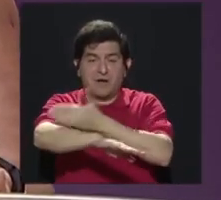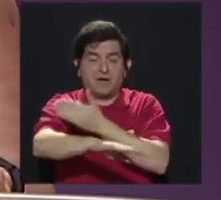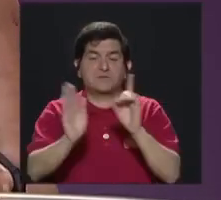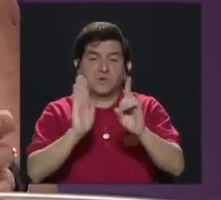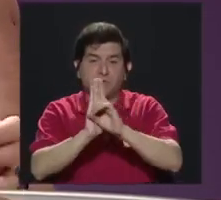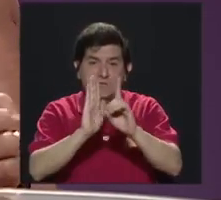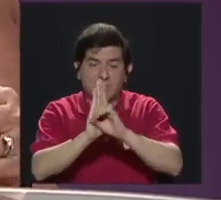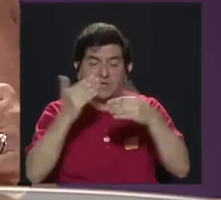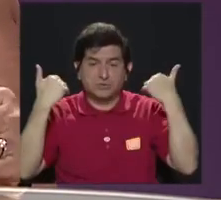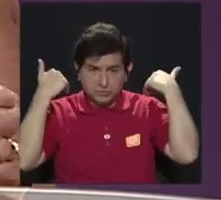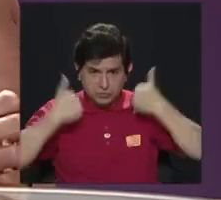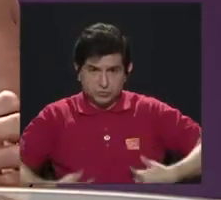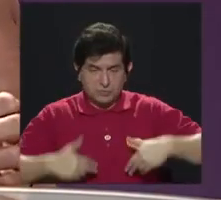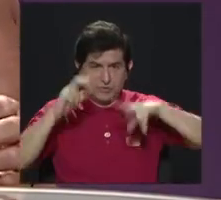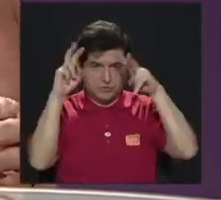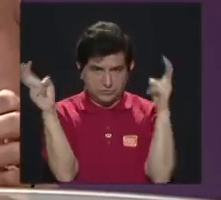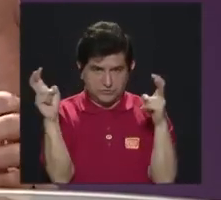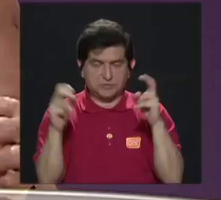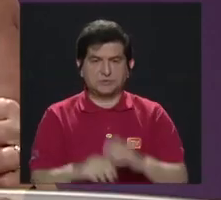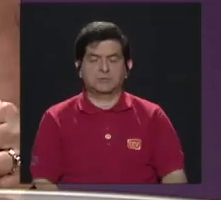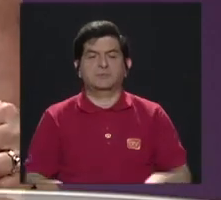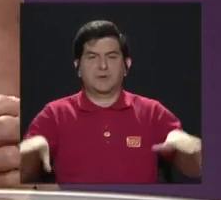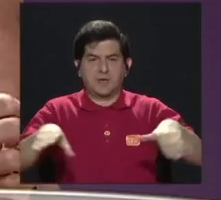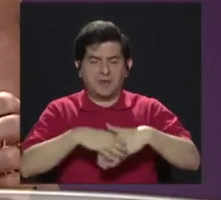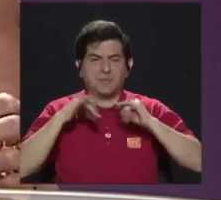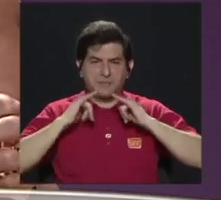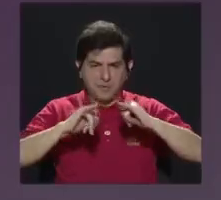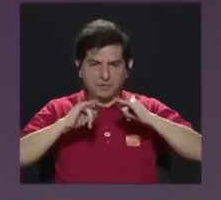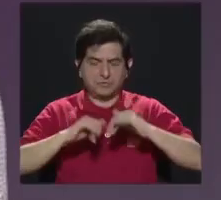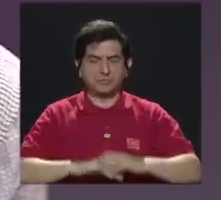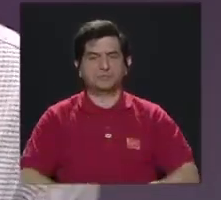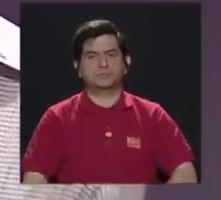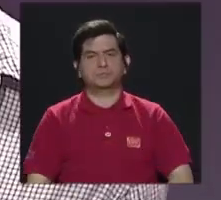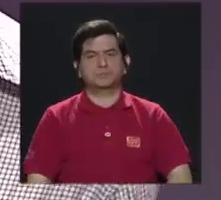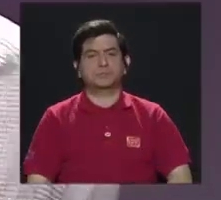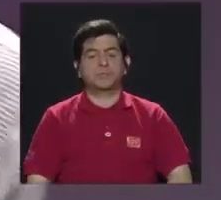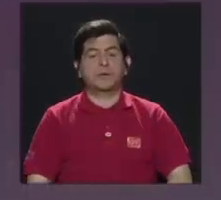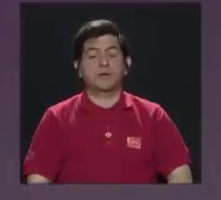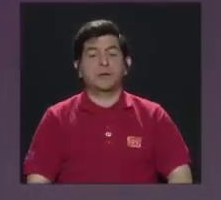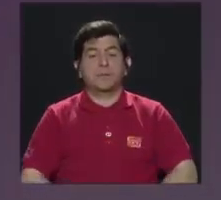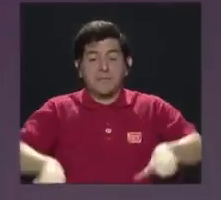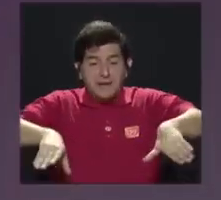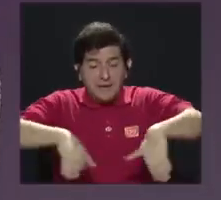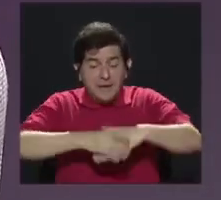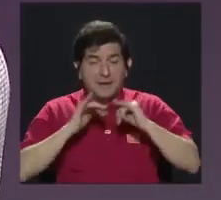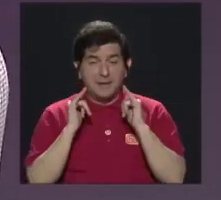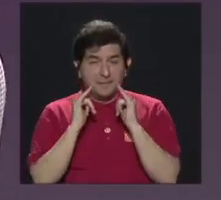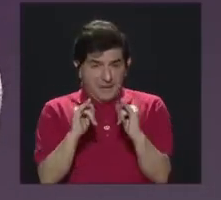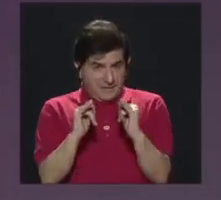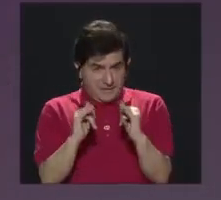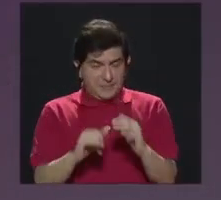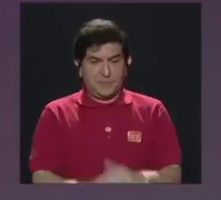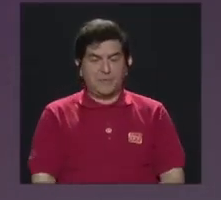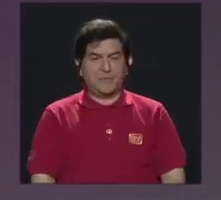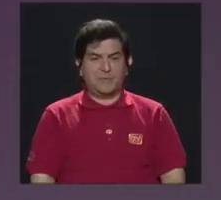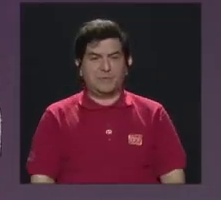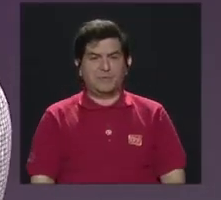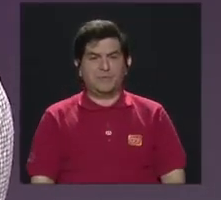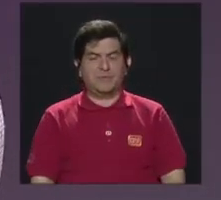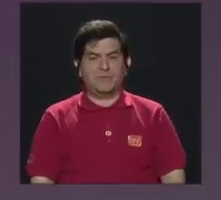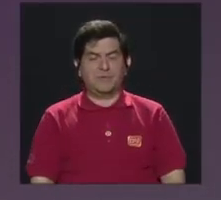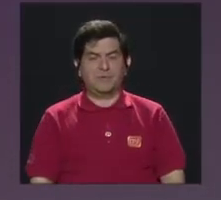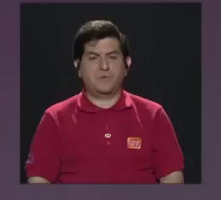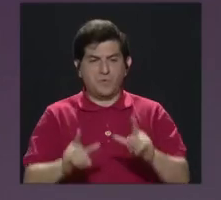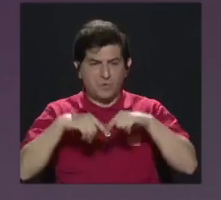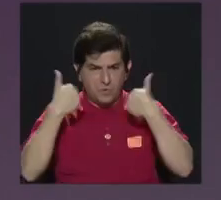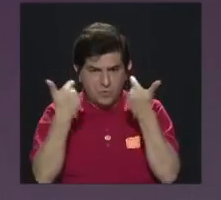derechos humanos en esta materia del matrimonio igualitario? Bueno, para matrimonio igualitario, desde el Frente por los